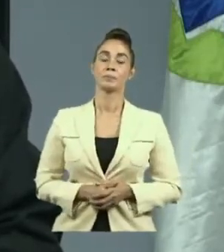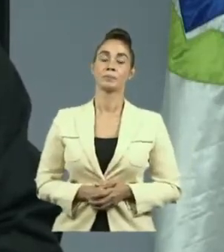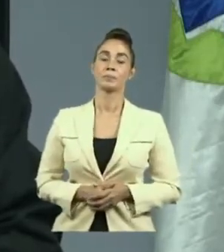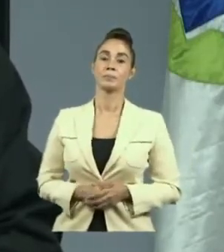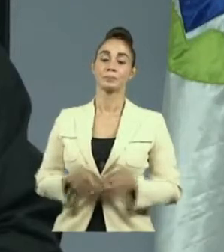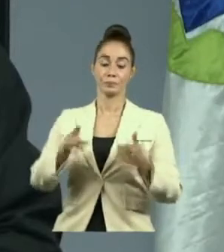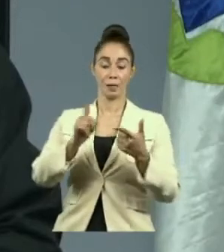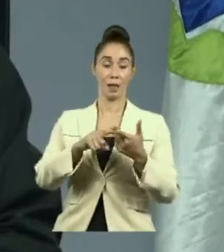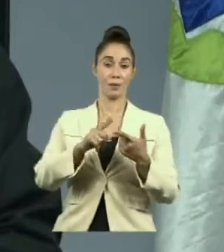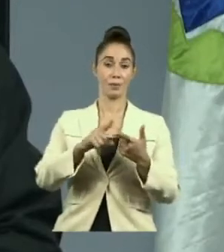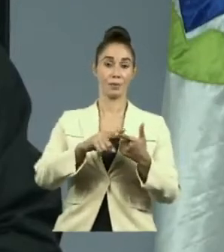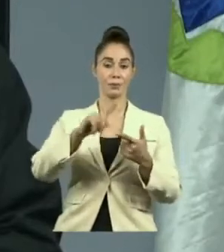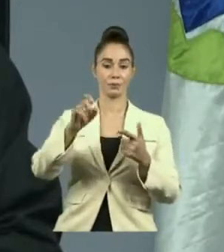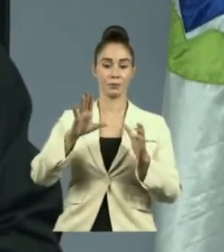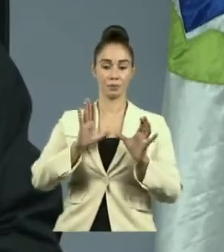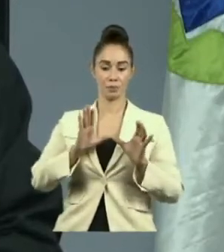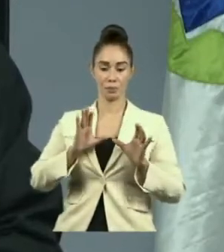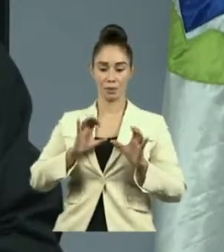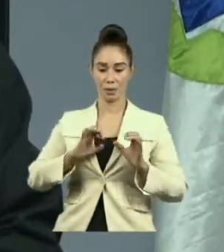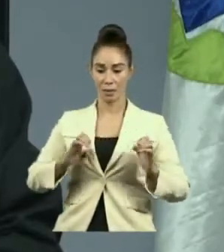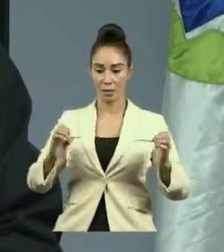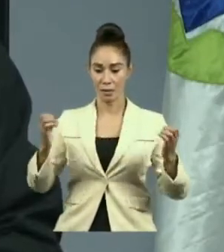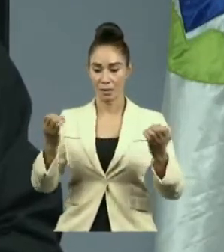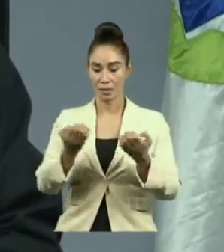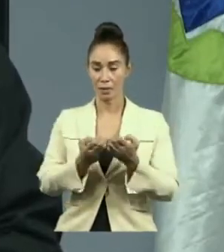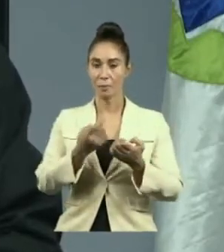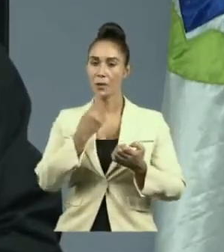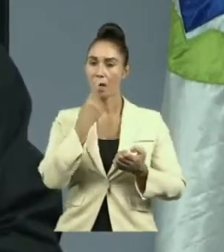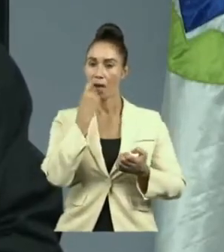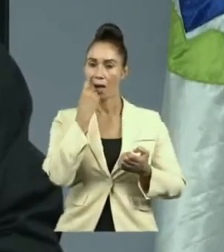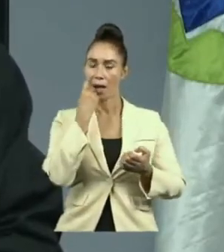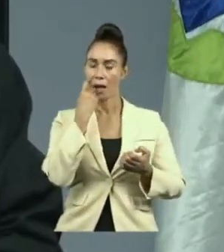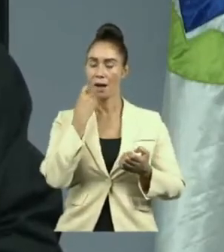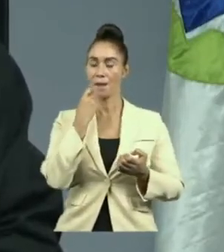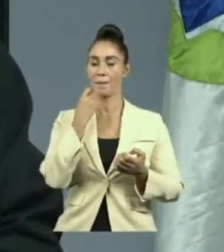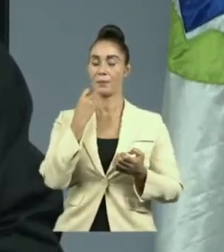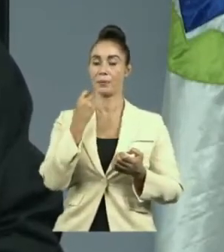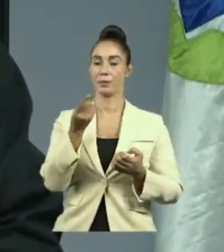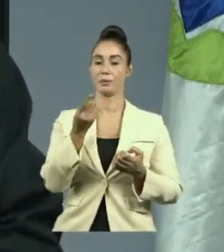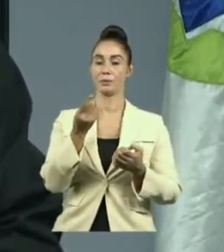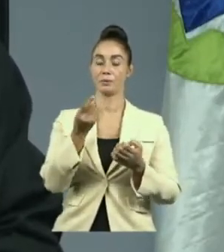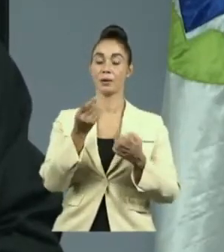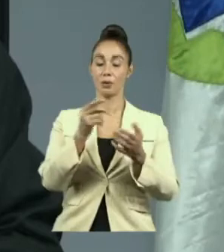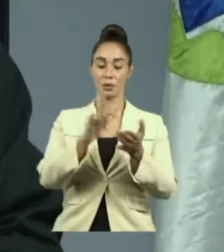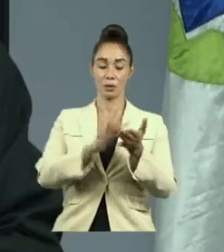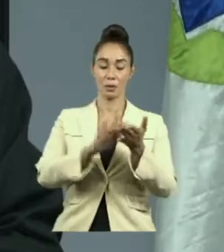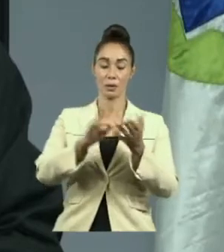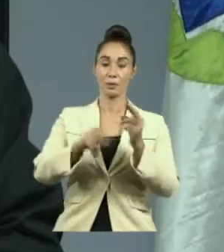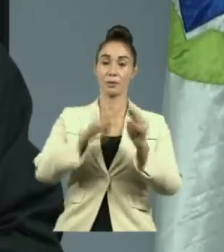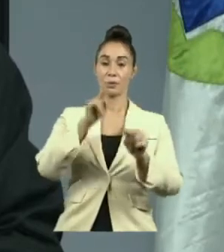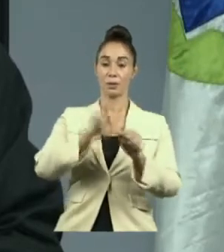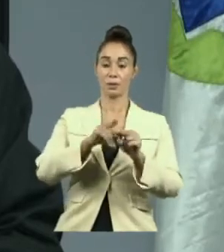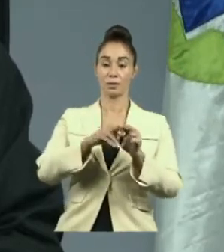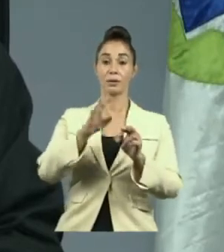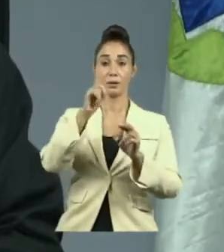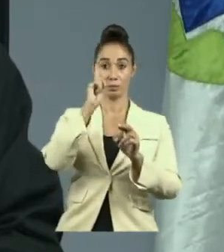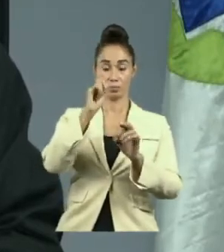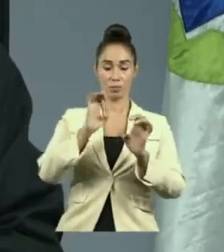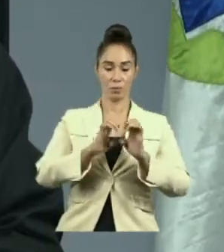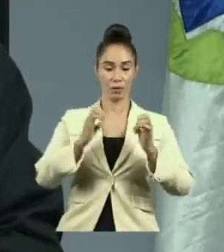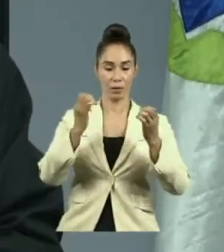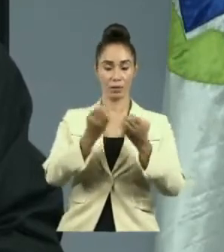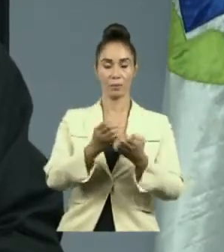relación a los equipos el laboratorio nacional tiene un cobach 6.800